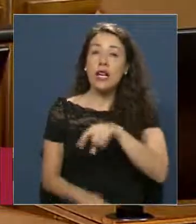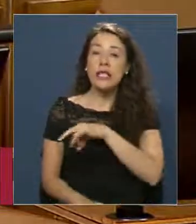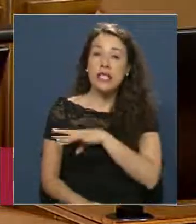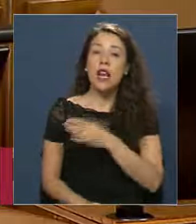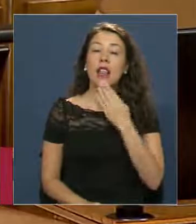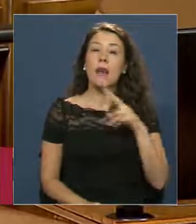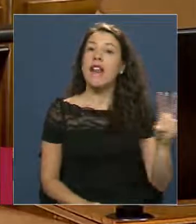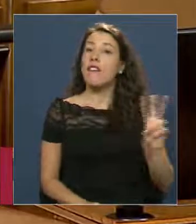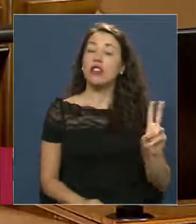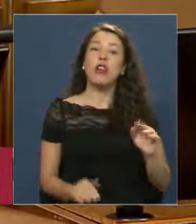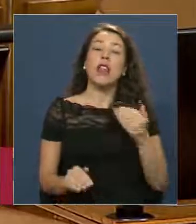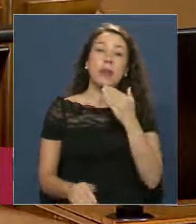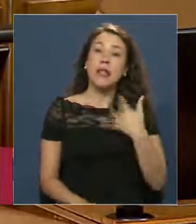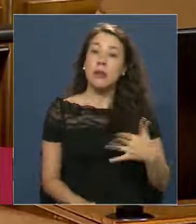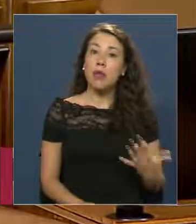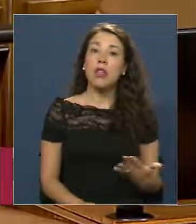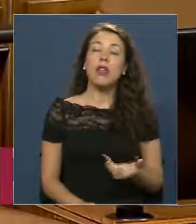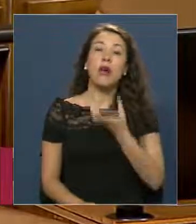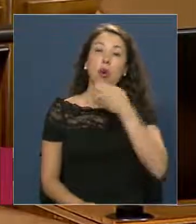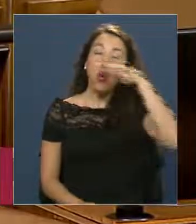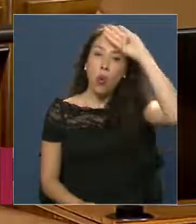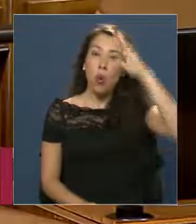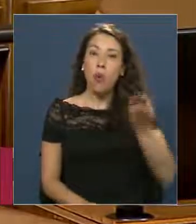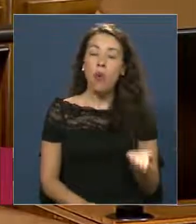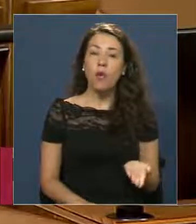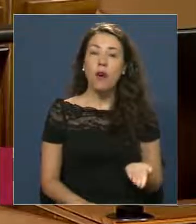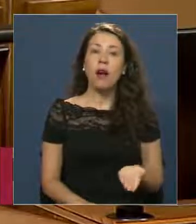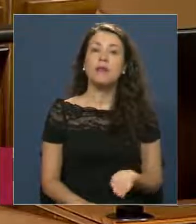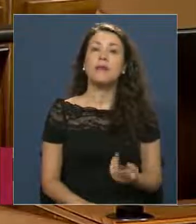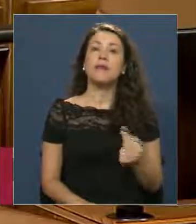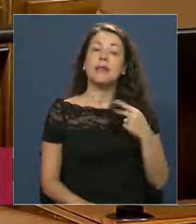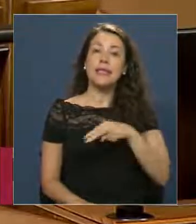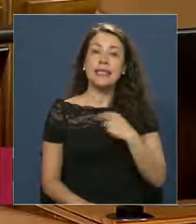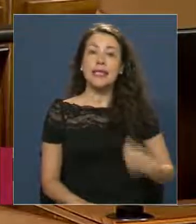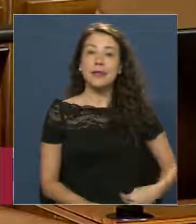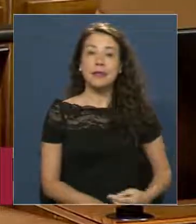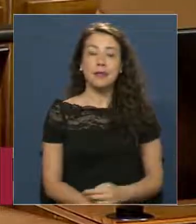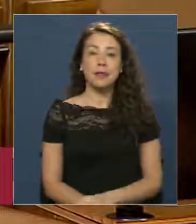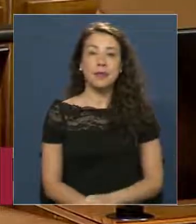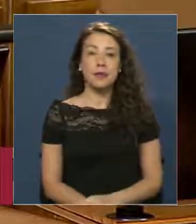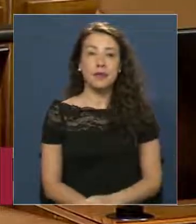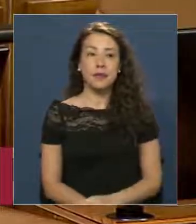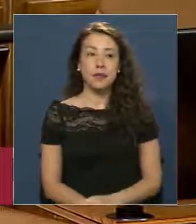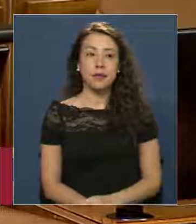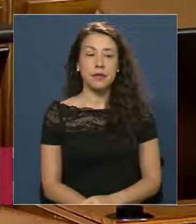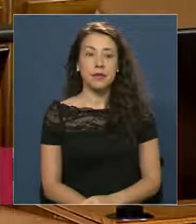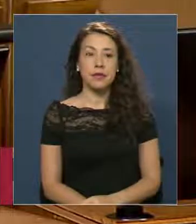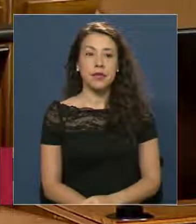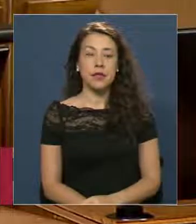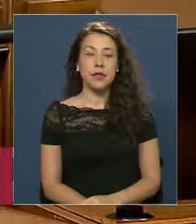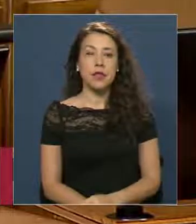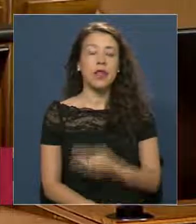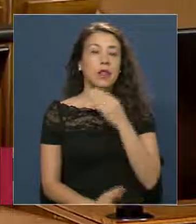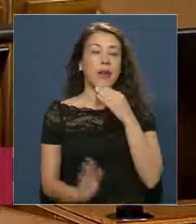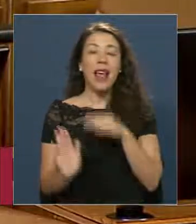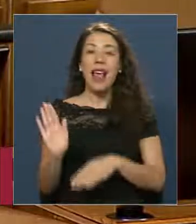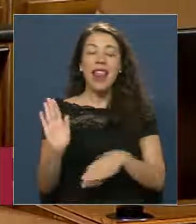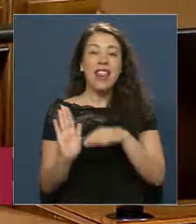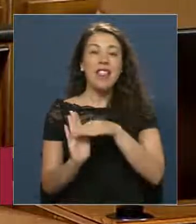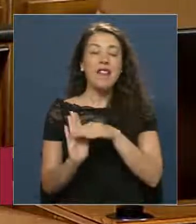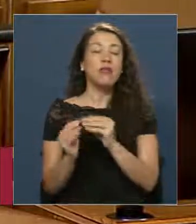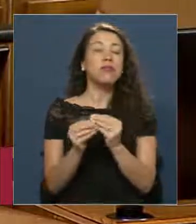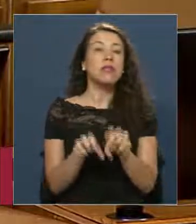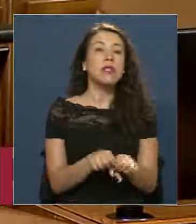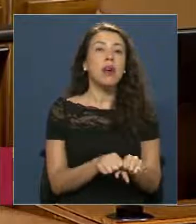para Venezuela, para Cuba, para China. Y el estándar está